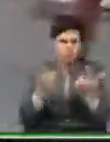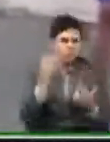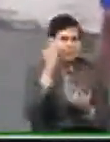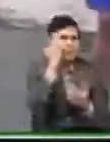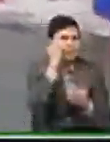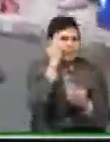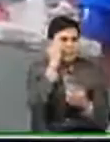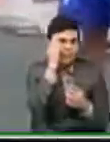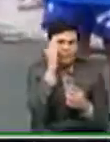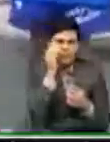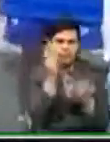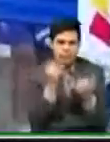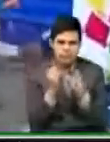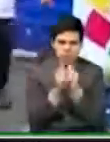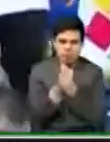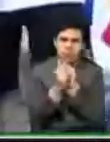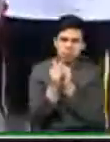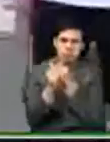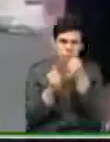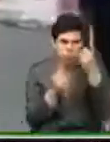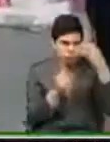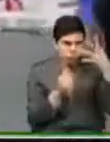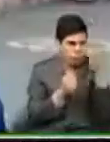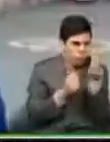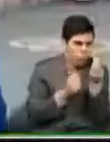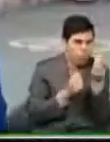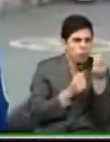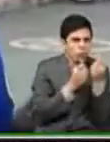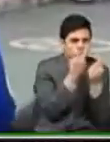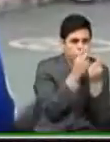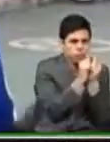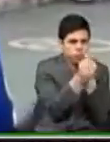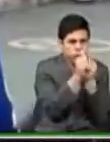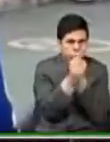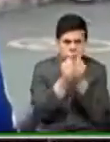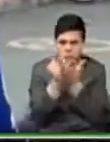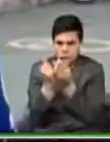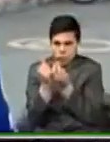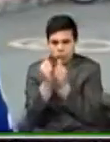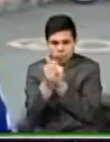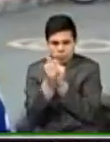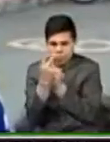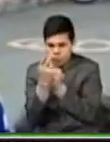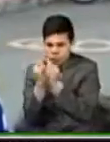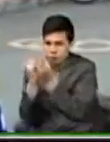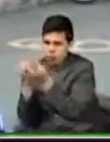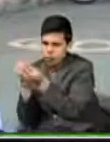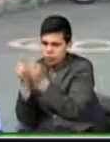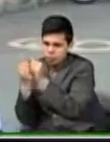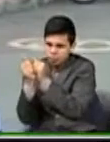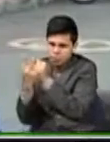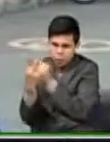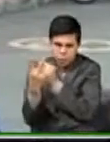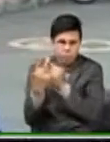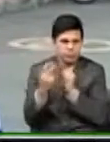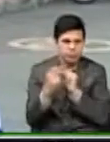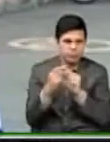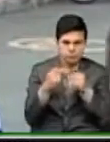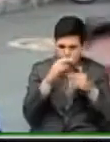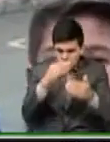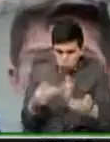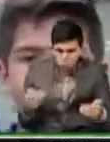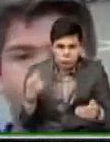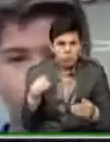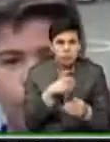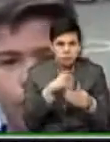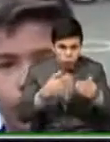cuenta que pasan dos por grupo. Es el equipo más joven del torneo, es el equipo más chico. Nosotros sacamos una frase que